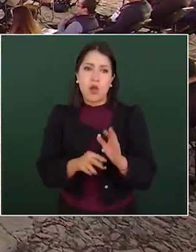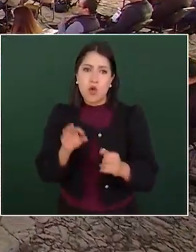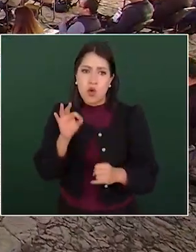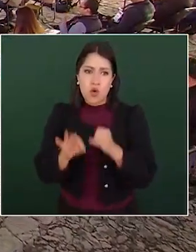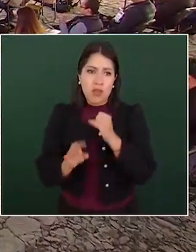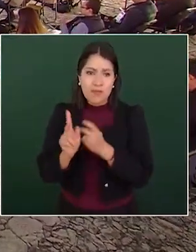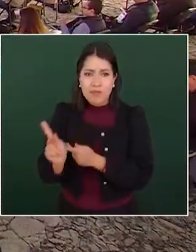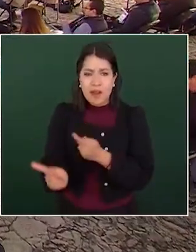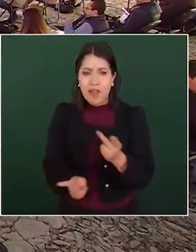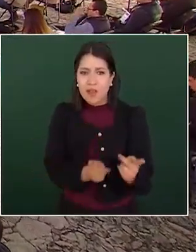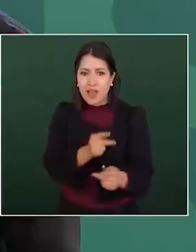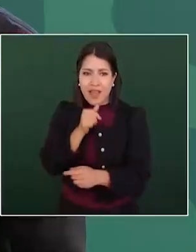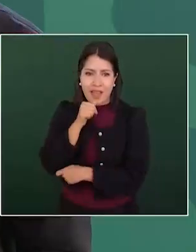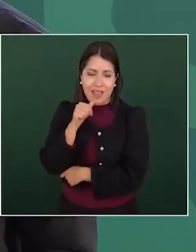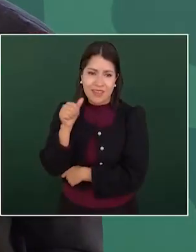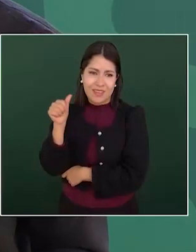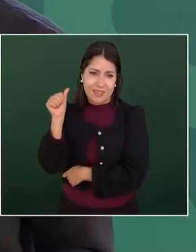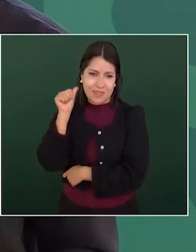vean